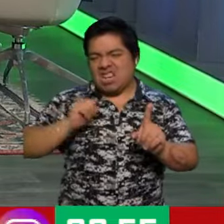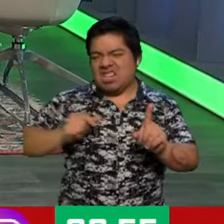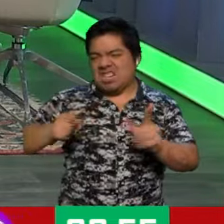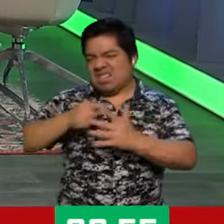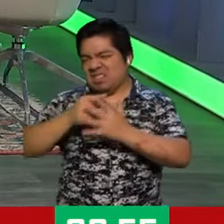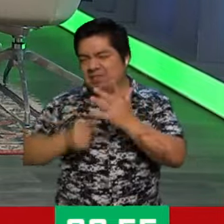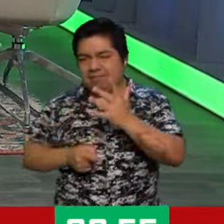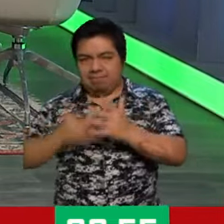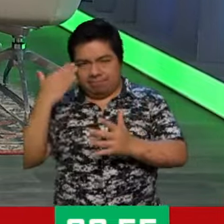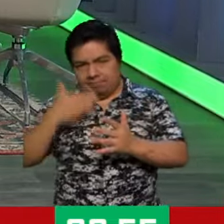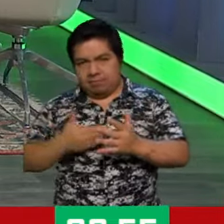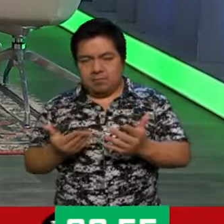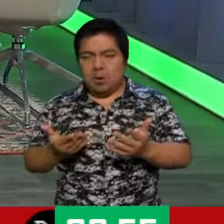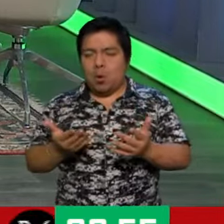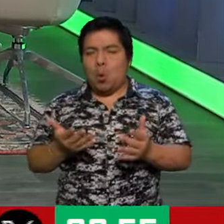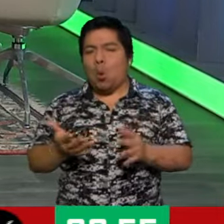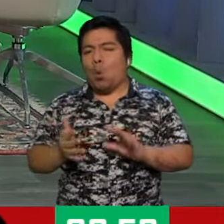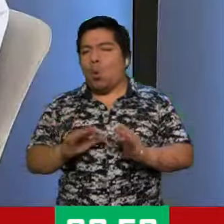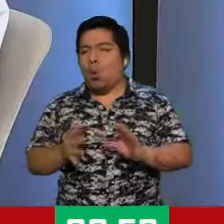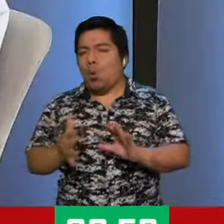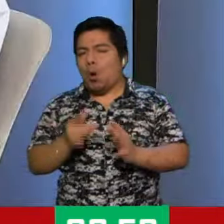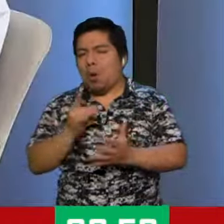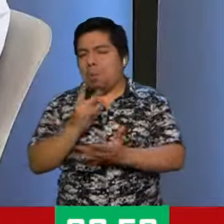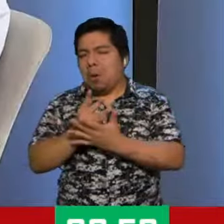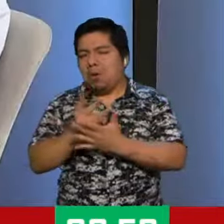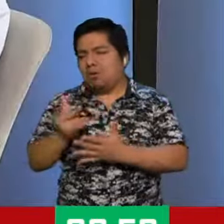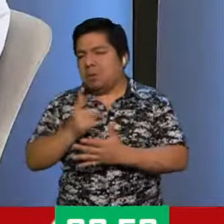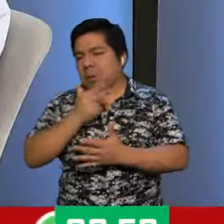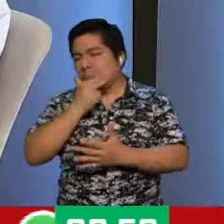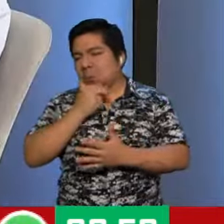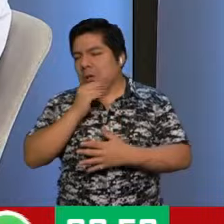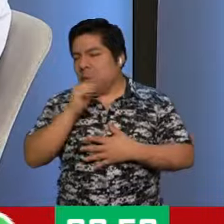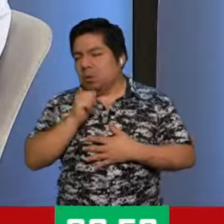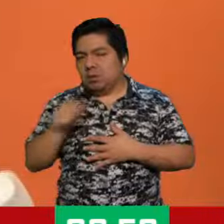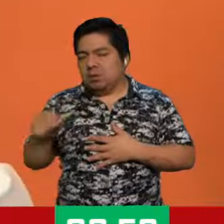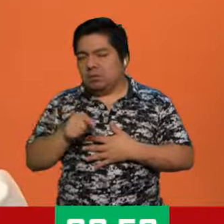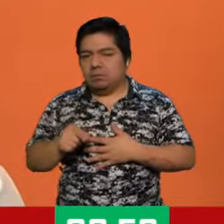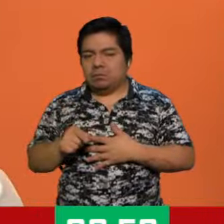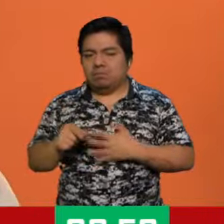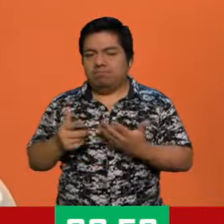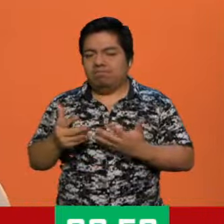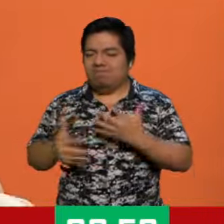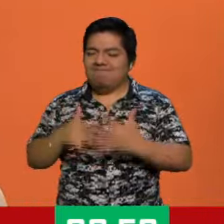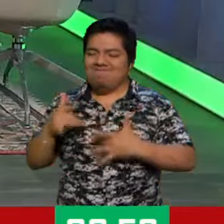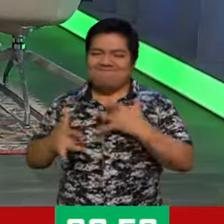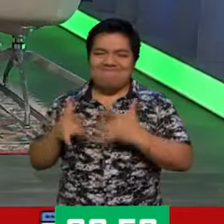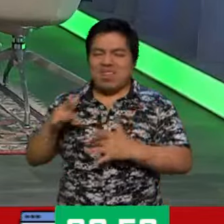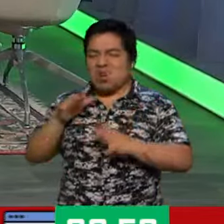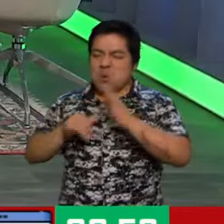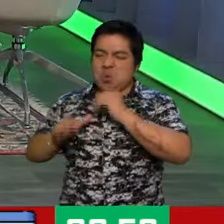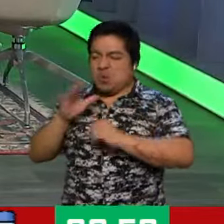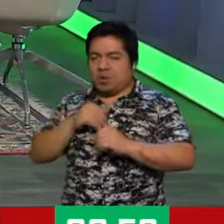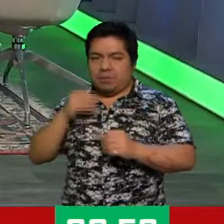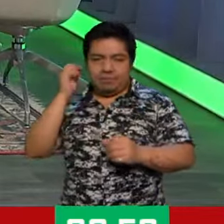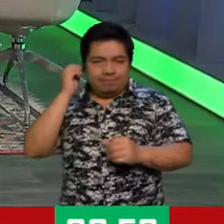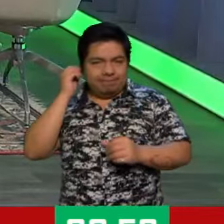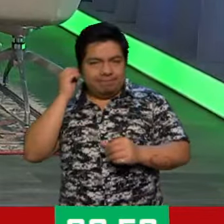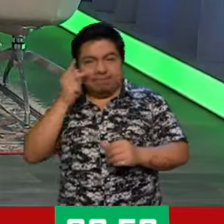te empiezan a... O es nada más sobre el rollo de que no, pues que tú no puedes eso. Más que nada es el ruido. El ruido. Justamente,